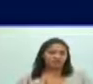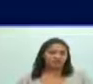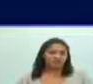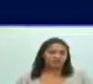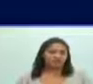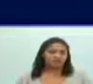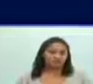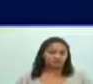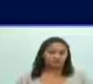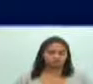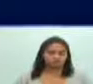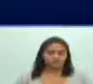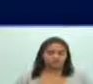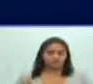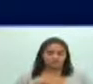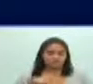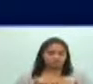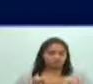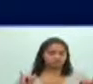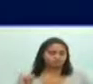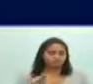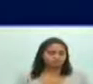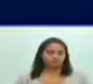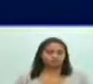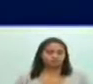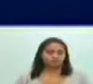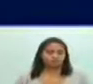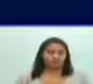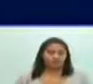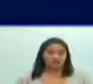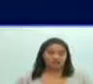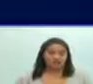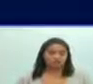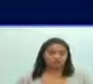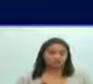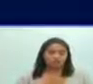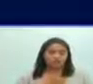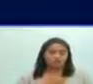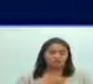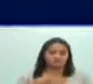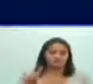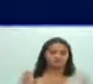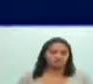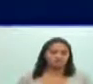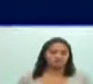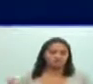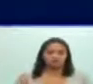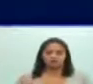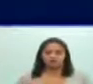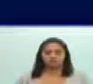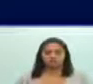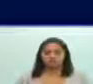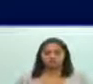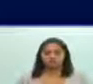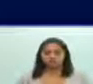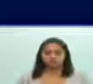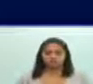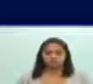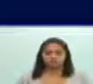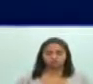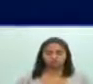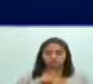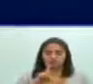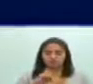pero no individualizan. Incluso algunos tienen valor negativo, como nada, por ejemplo. Cuando yo digo, ¿qué te pasa? Me